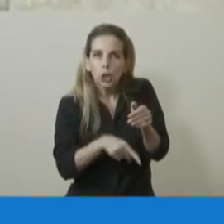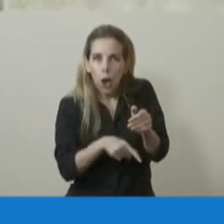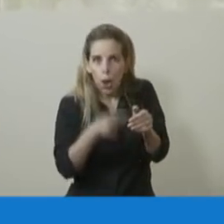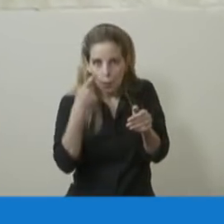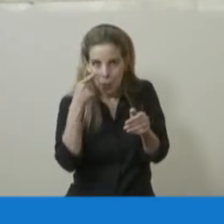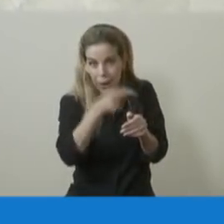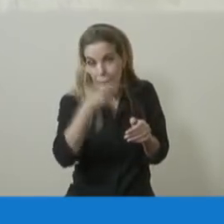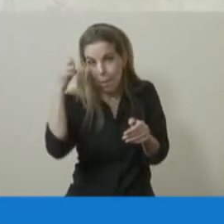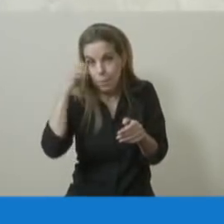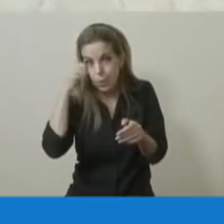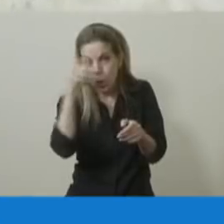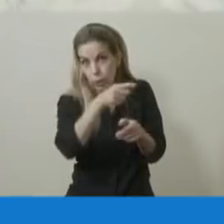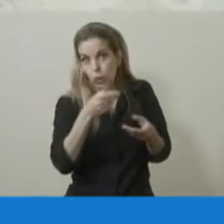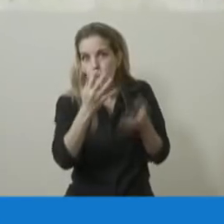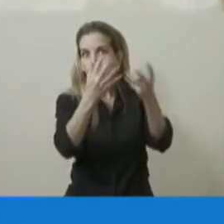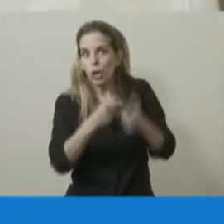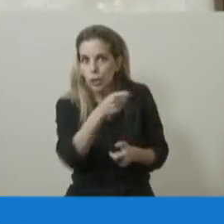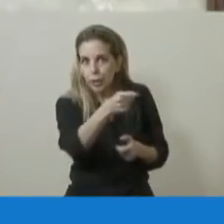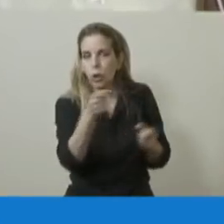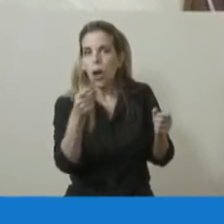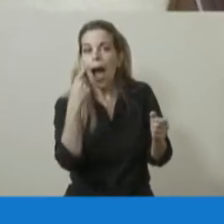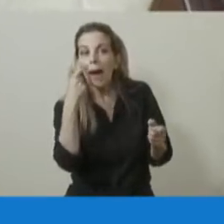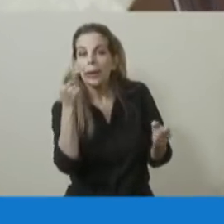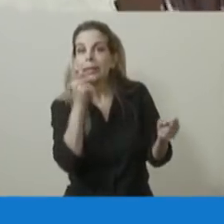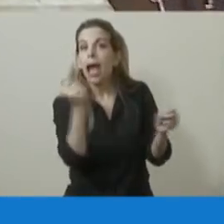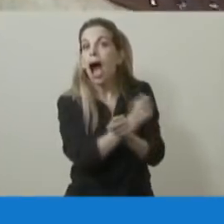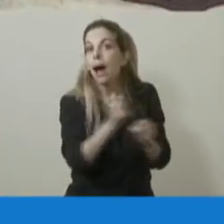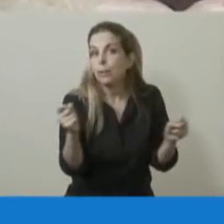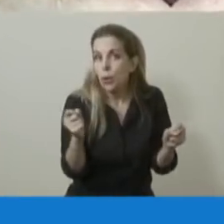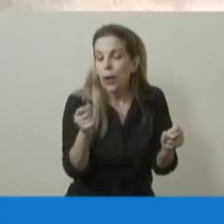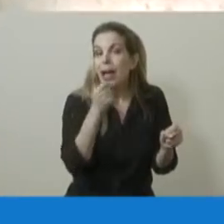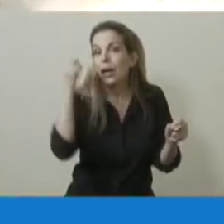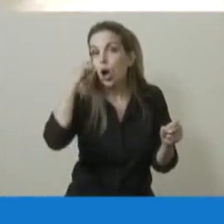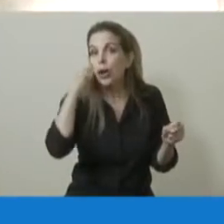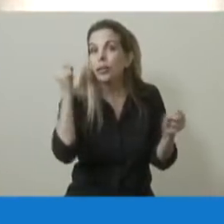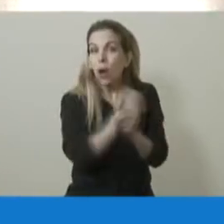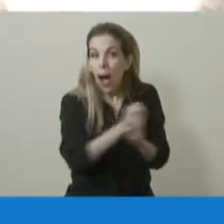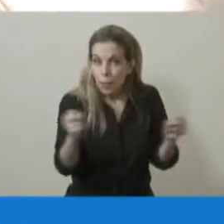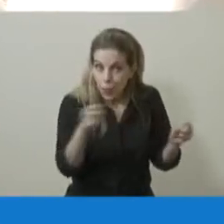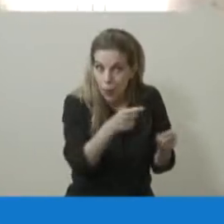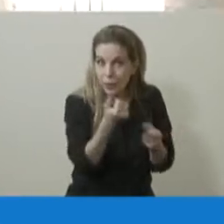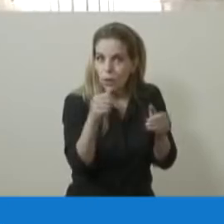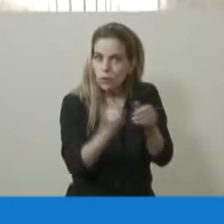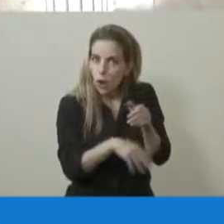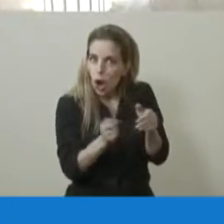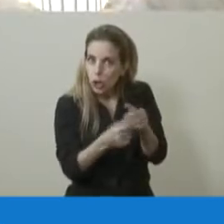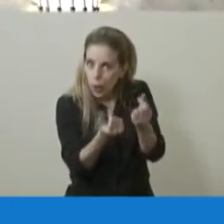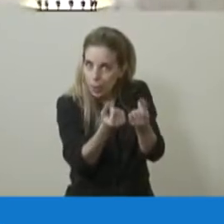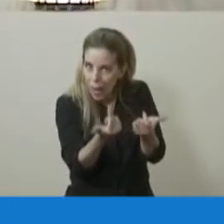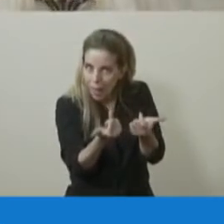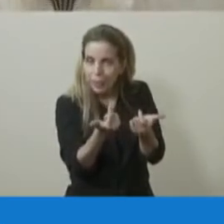Congreso y ese fondo nos va a permitir desarrollar muchas cosas que las Fuerzas Armadas necesitan en materia